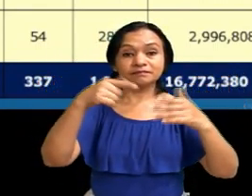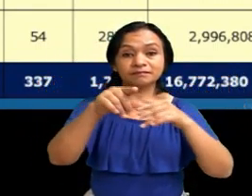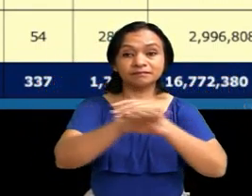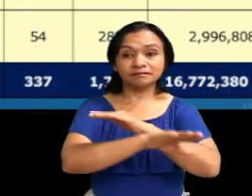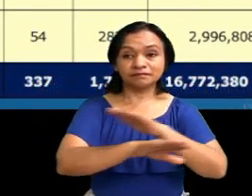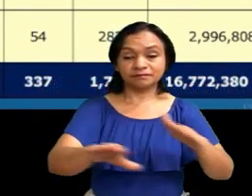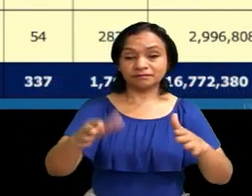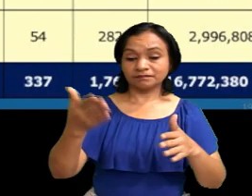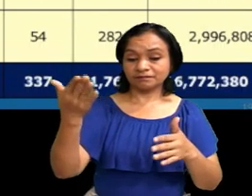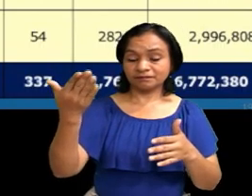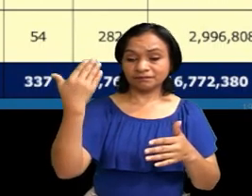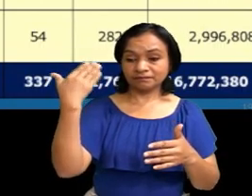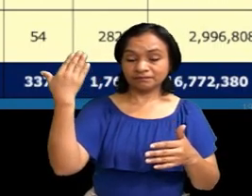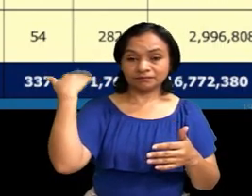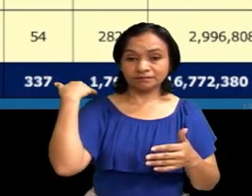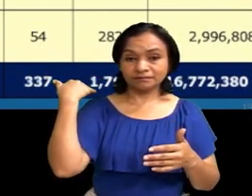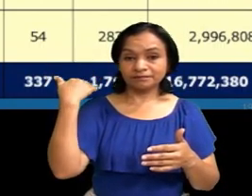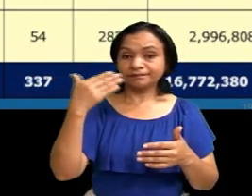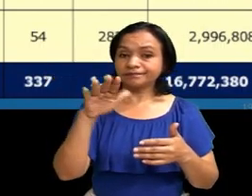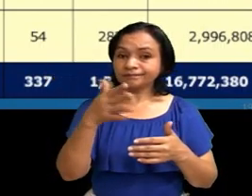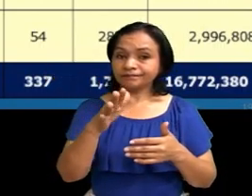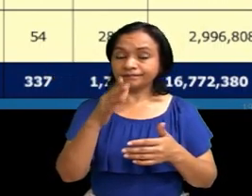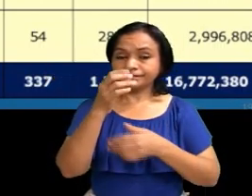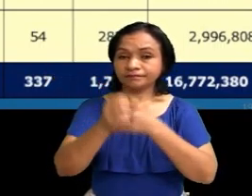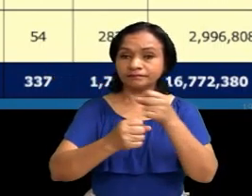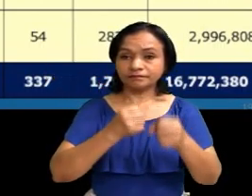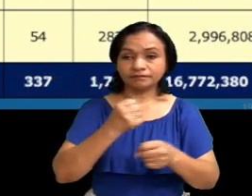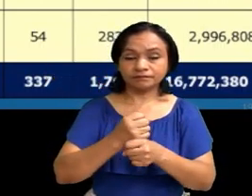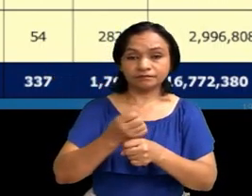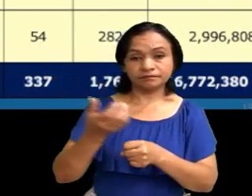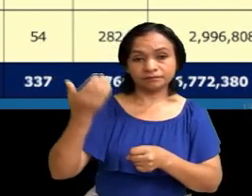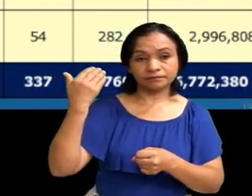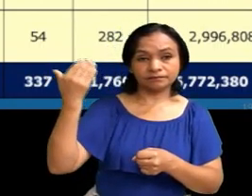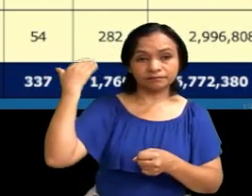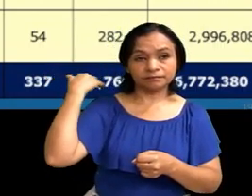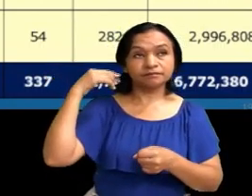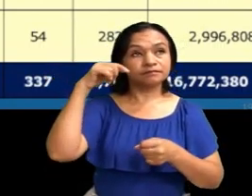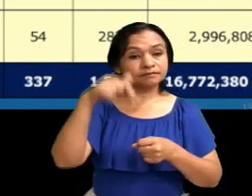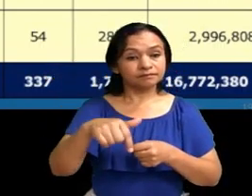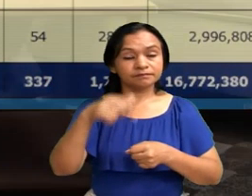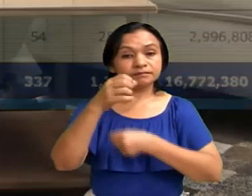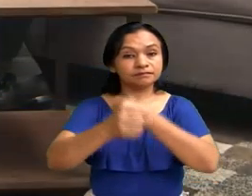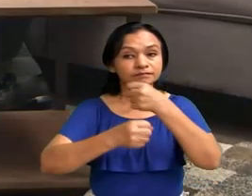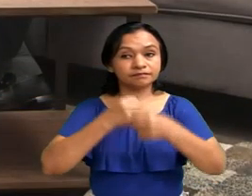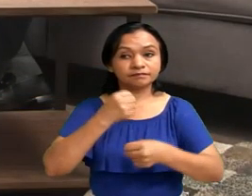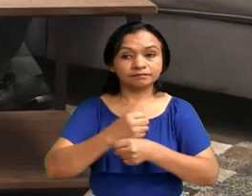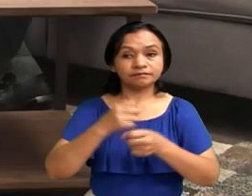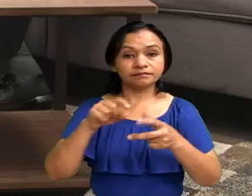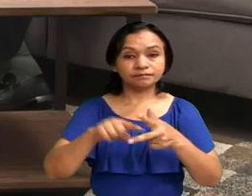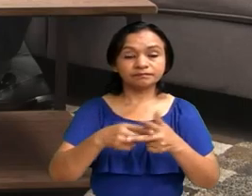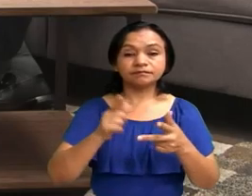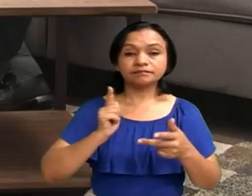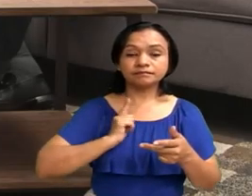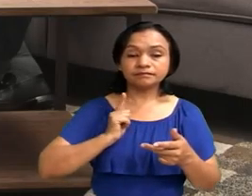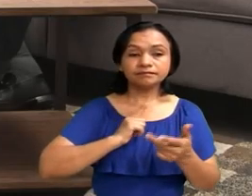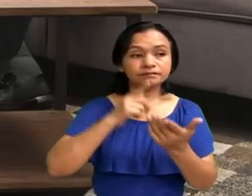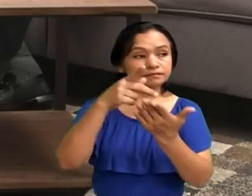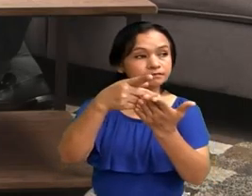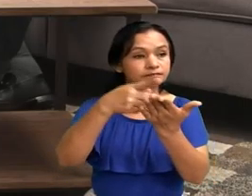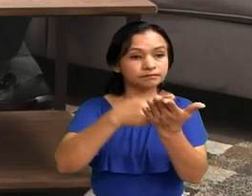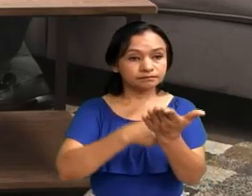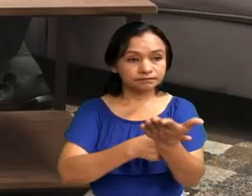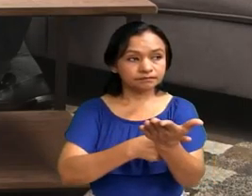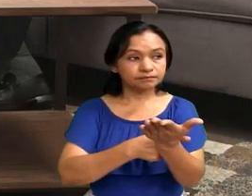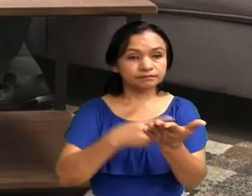último, ya a mediados del año pasado y el que estamos, ya los proyectos que